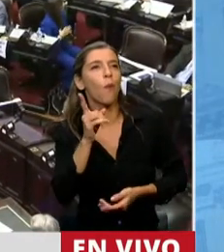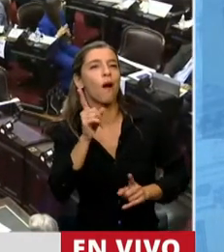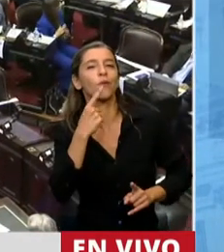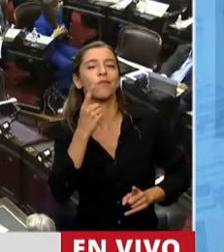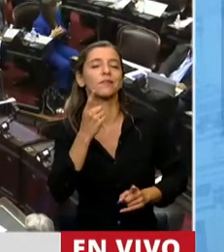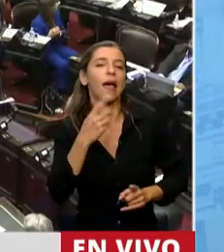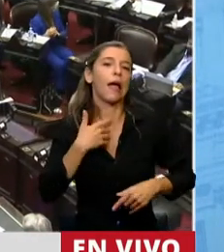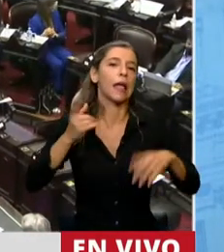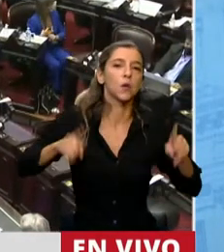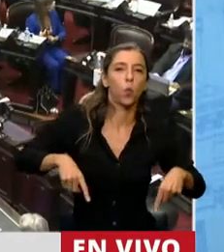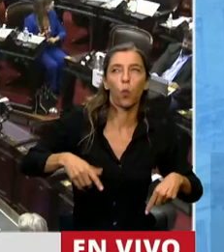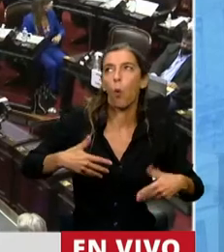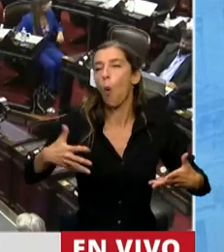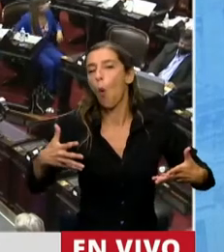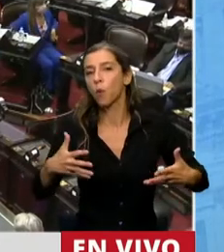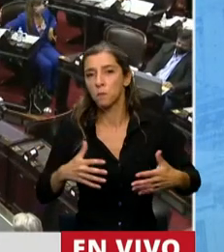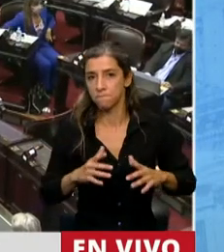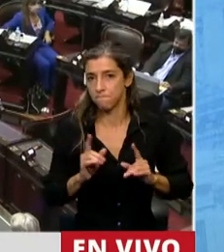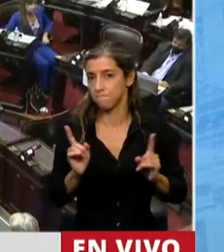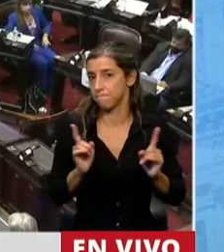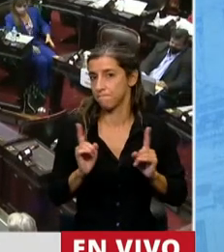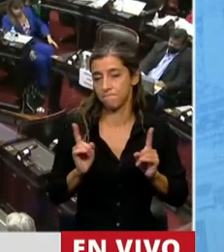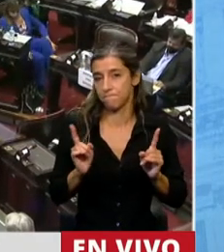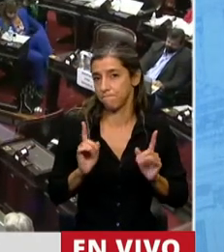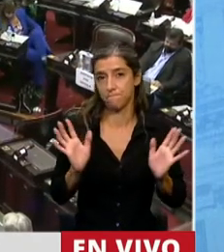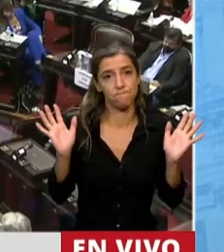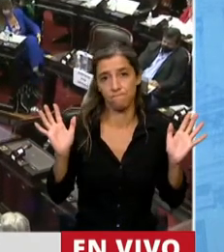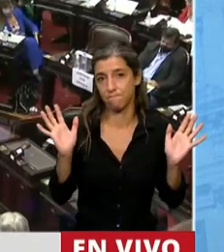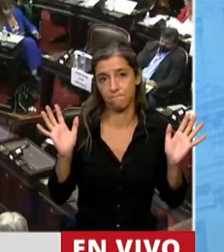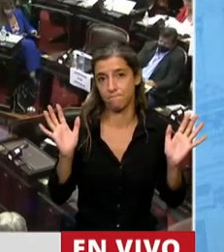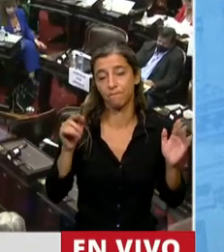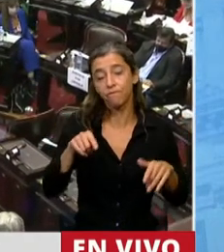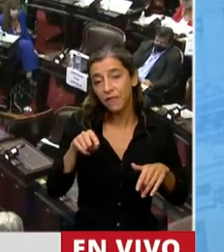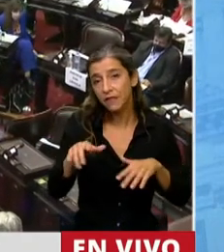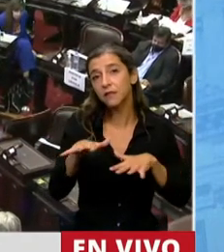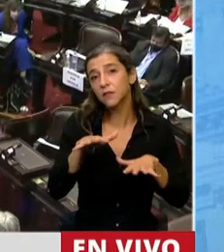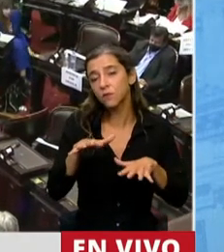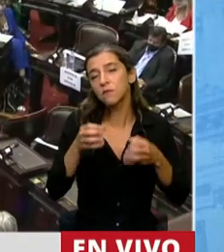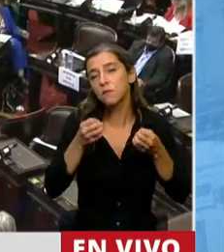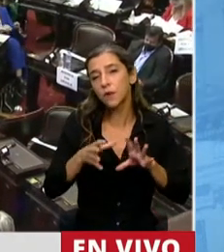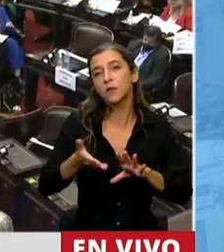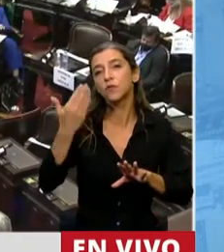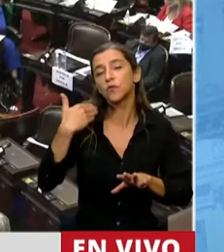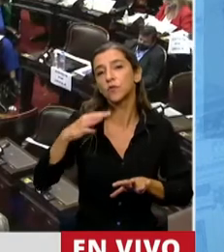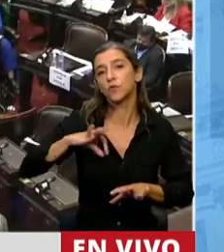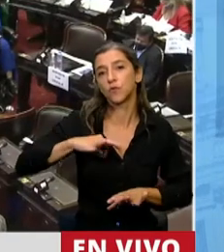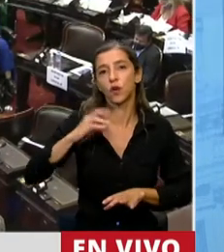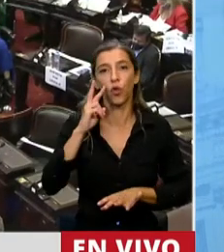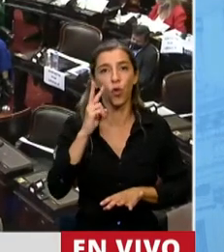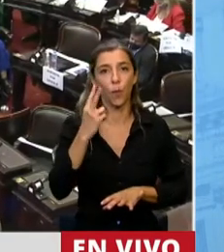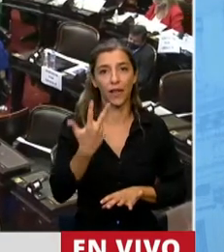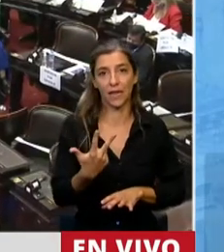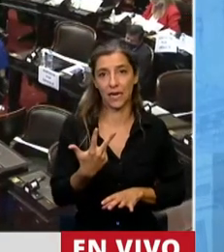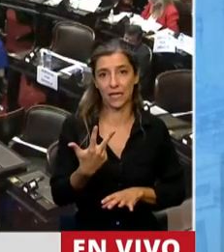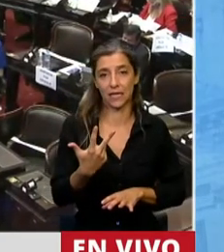hecho que se produce por generación espontánea. Esto comenzó desde el año 2003, cuando